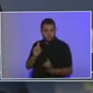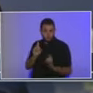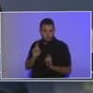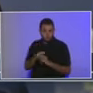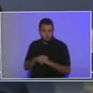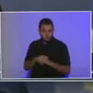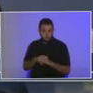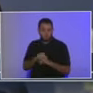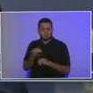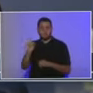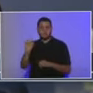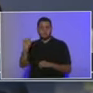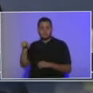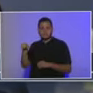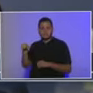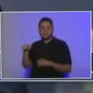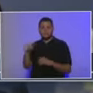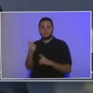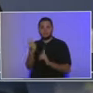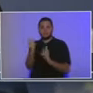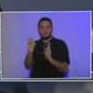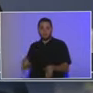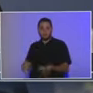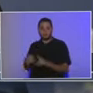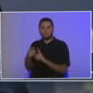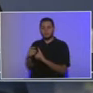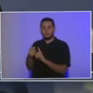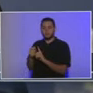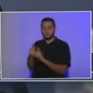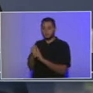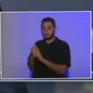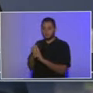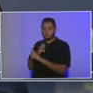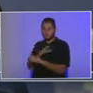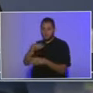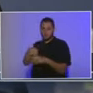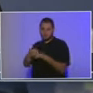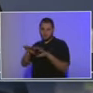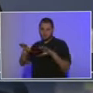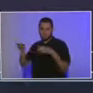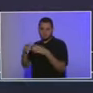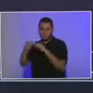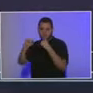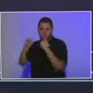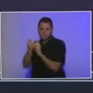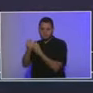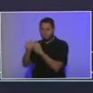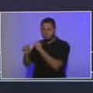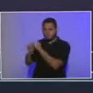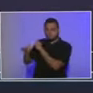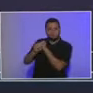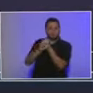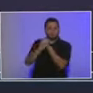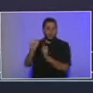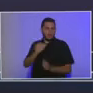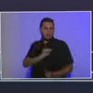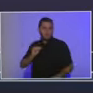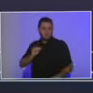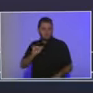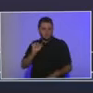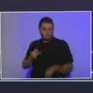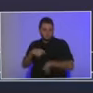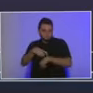arma de fuego, se identificó como que era parte de la seguridad del alcalde. El alcalde en el momento de la intervención